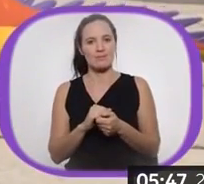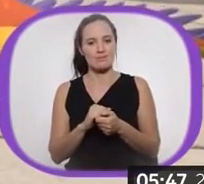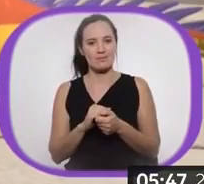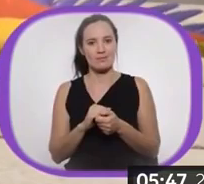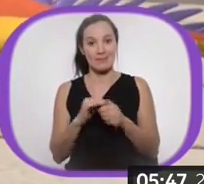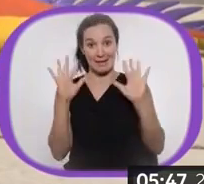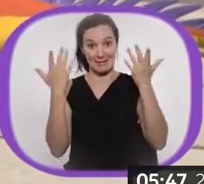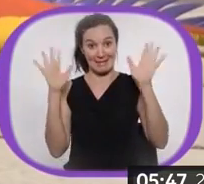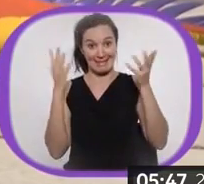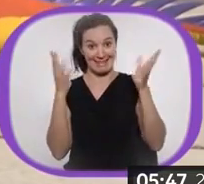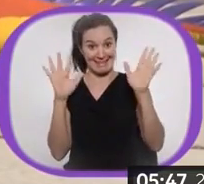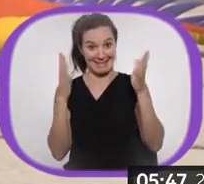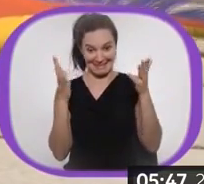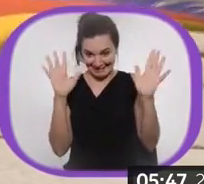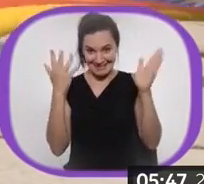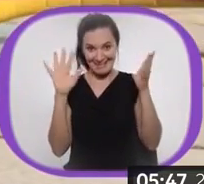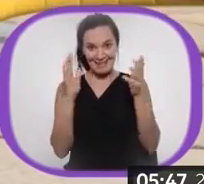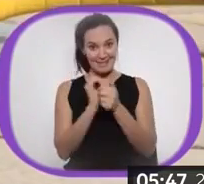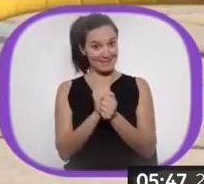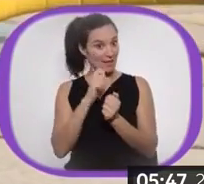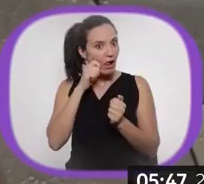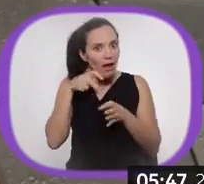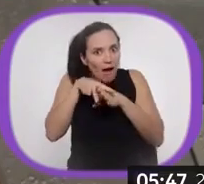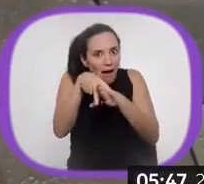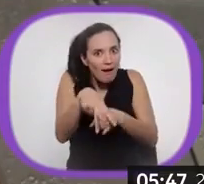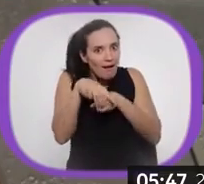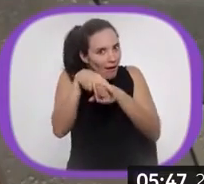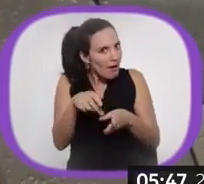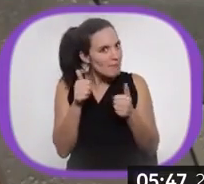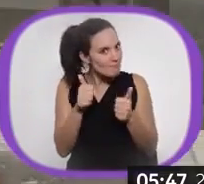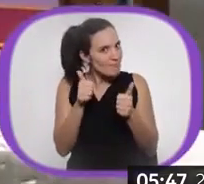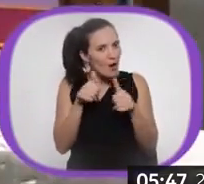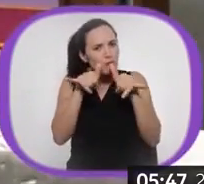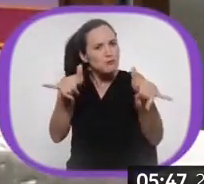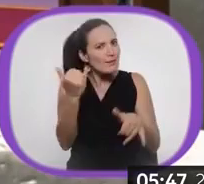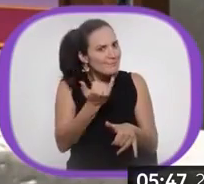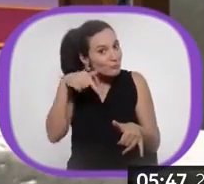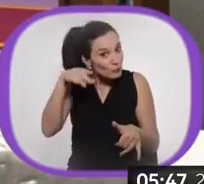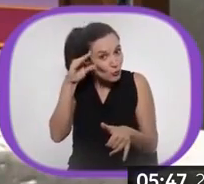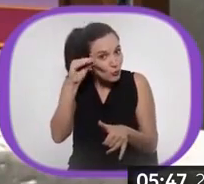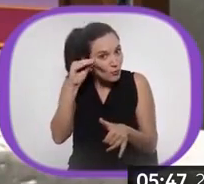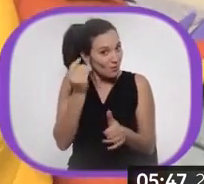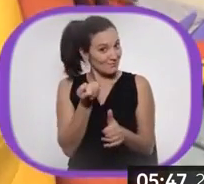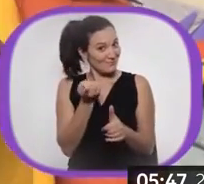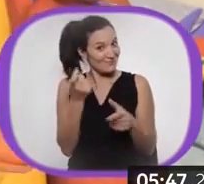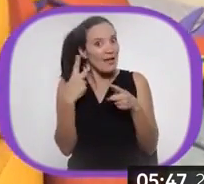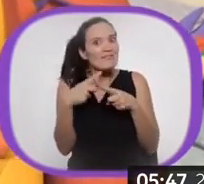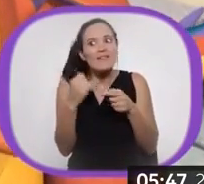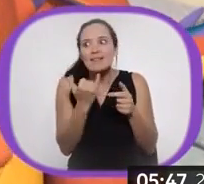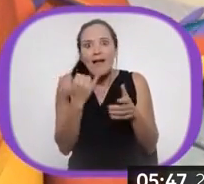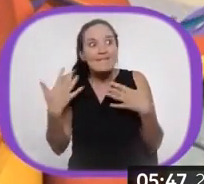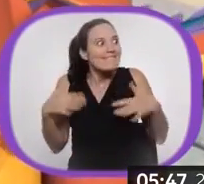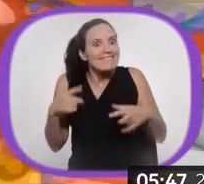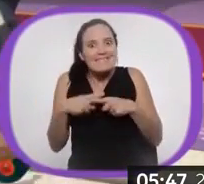¡Hurra, Mike! ¡Hurra! ¡Lindos saltos, Mike! Te tengo noticias. Esta noche tendremos una fiesta. ¿Hay una